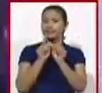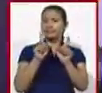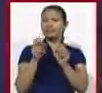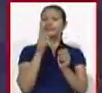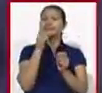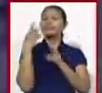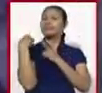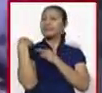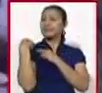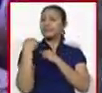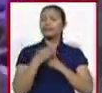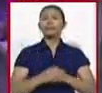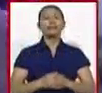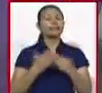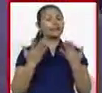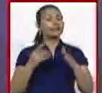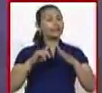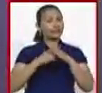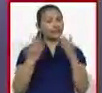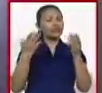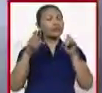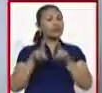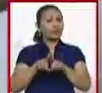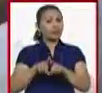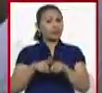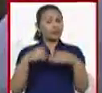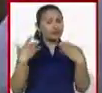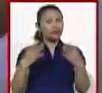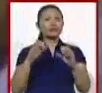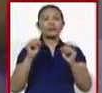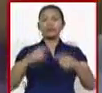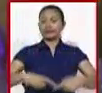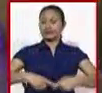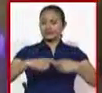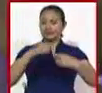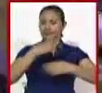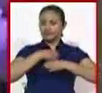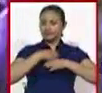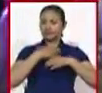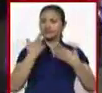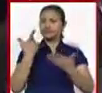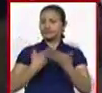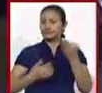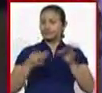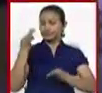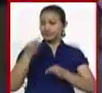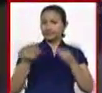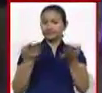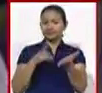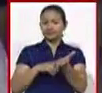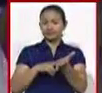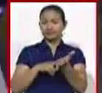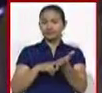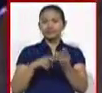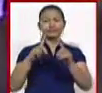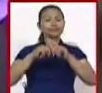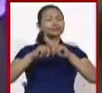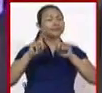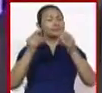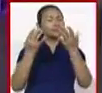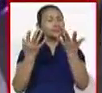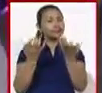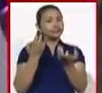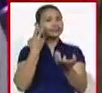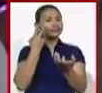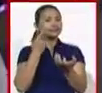también al responsable, permítame. ¿Hay un principio de acuerdo con ustedes? ¿Podría levantarse la medida de prisión inmediatamente si una vez se firma este acuerdo? Sí, pero primero